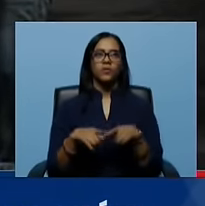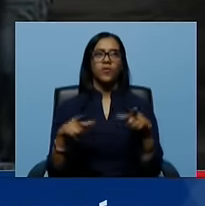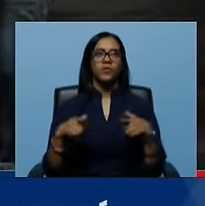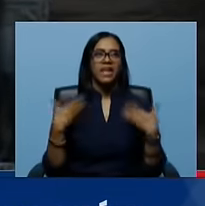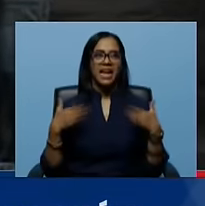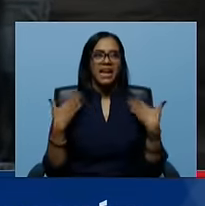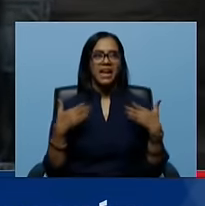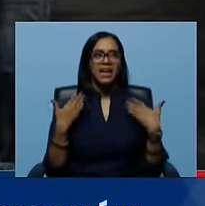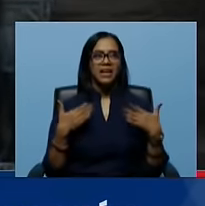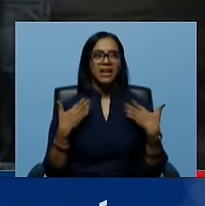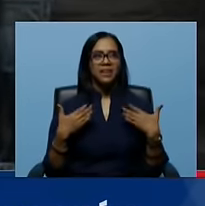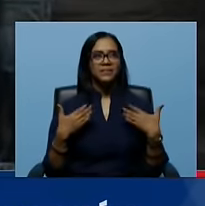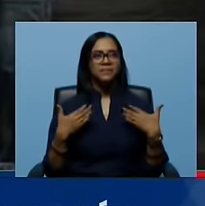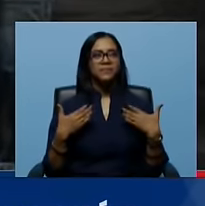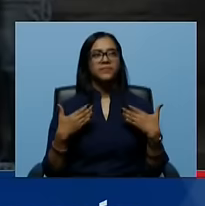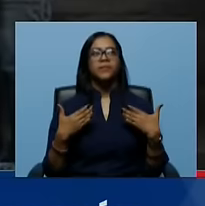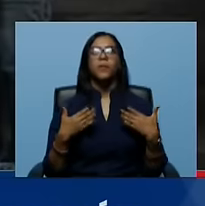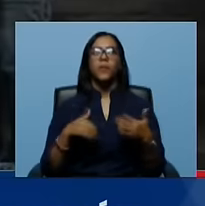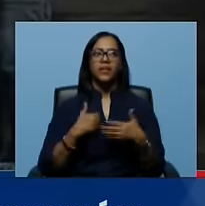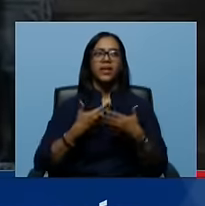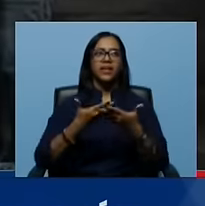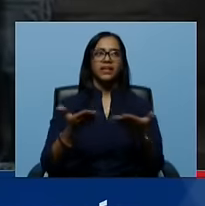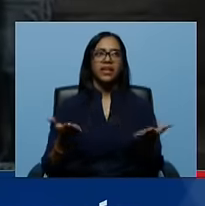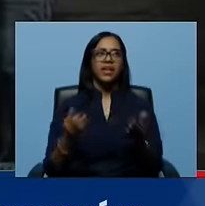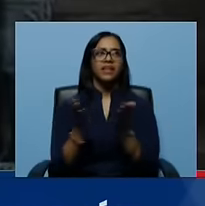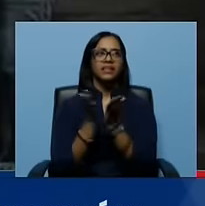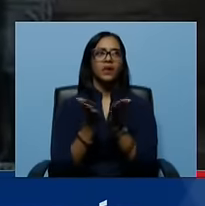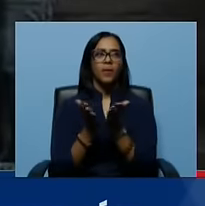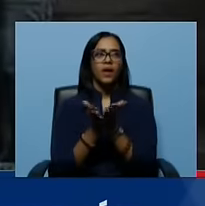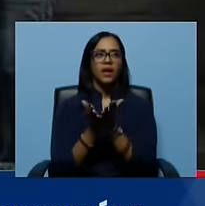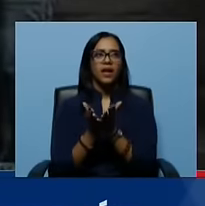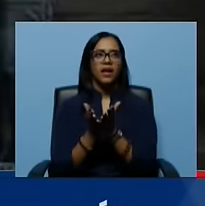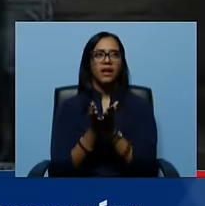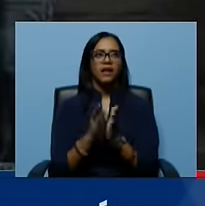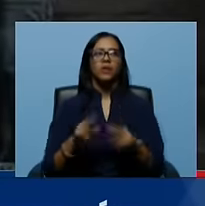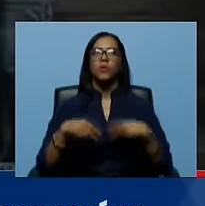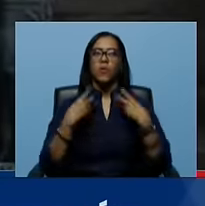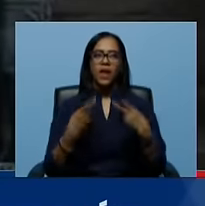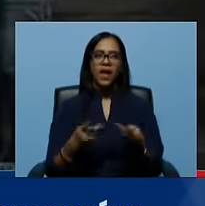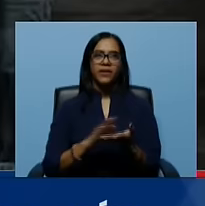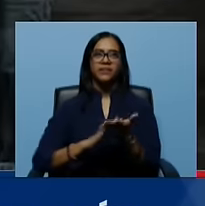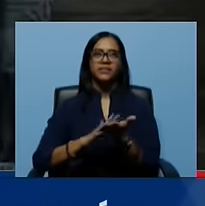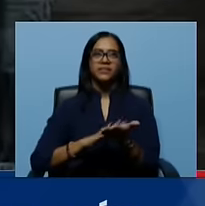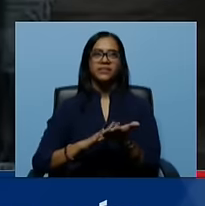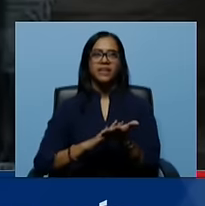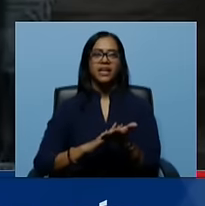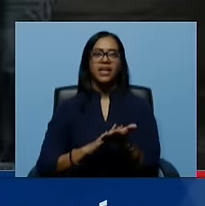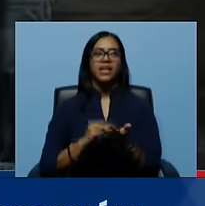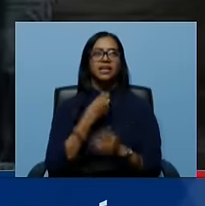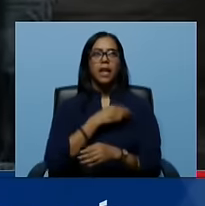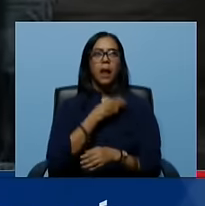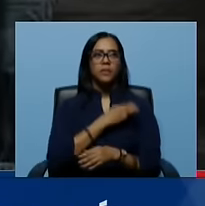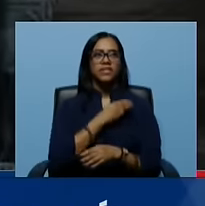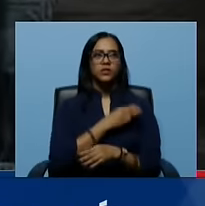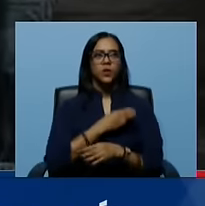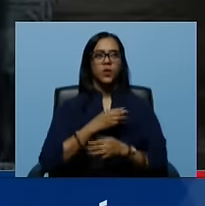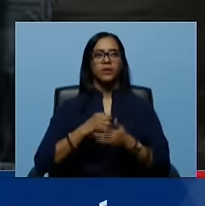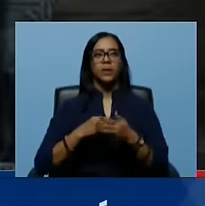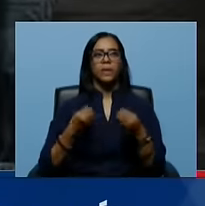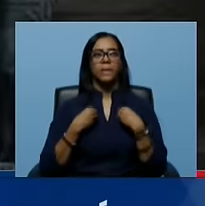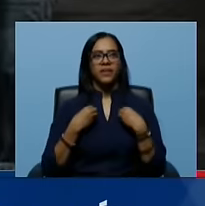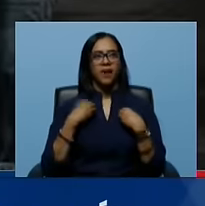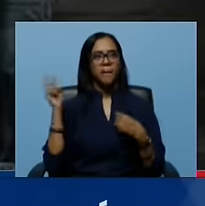poder entregar esta escuela revitalizada, recuperada en el marco de la gran misión